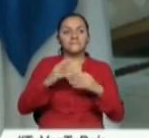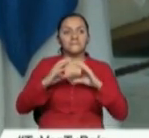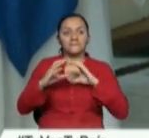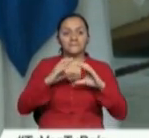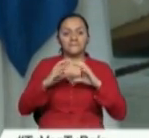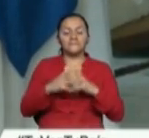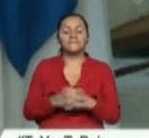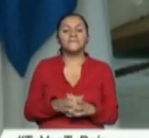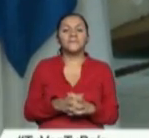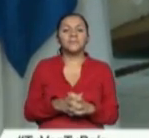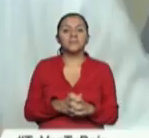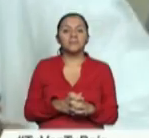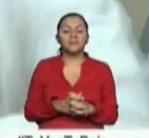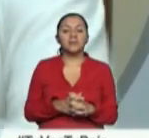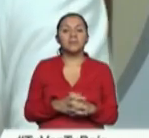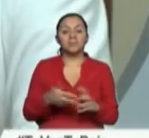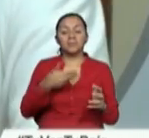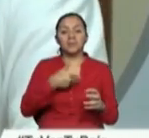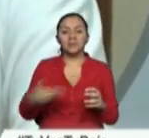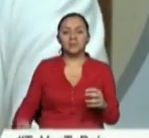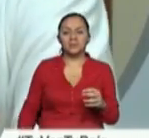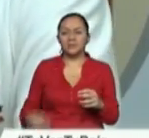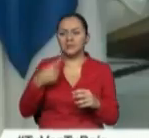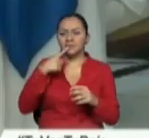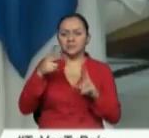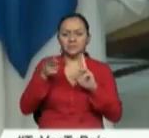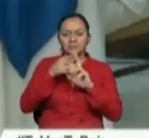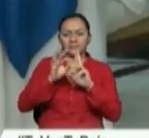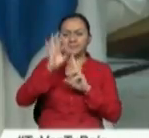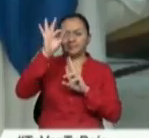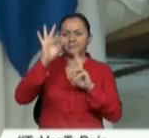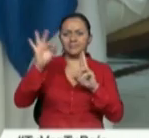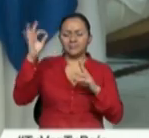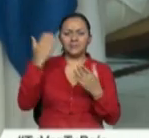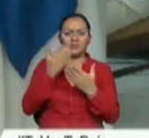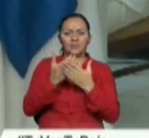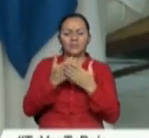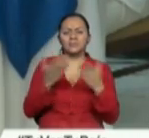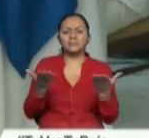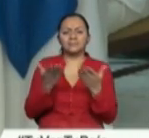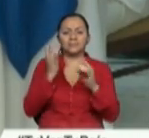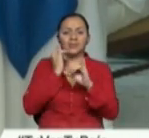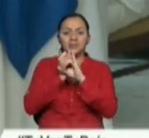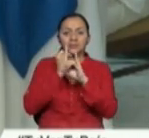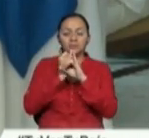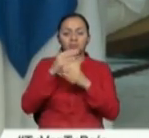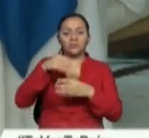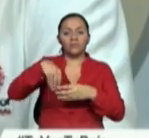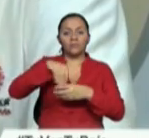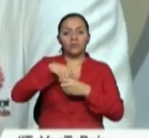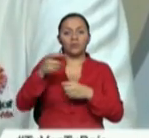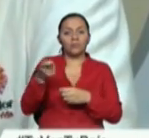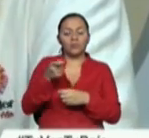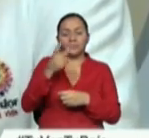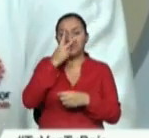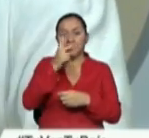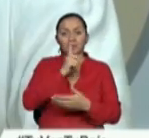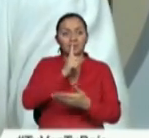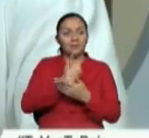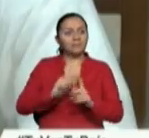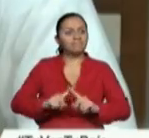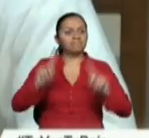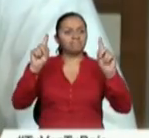locales el jefe de estado rechazó Los indicadores económicos de entidades como el fondo monetario que no reflejan la realidad del